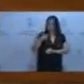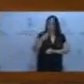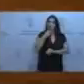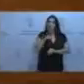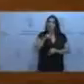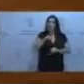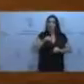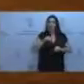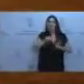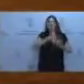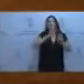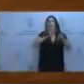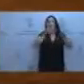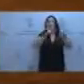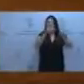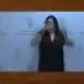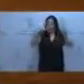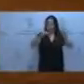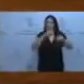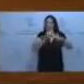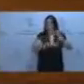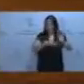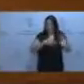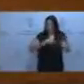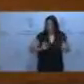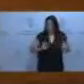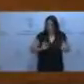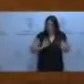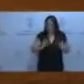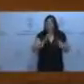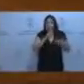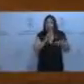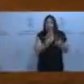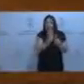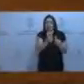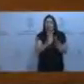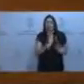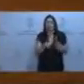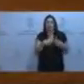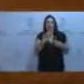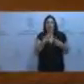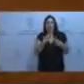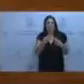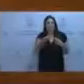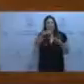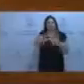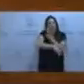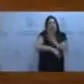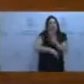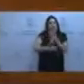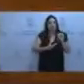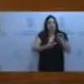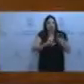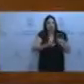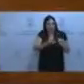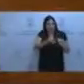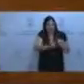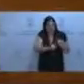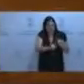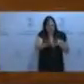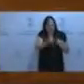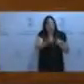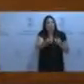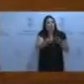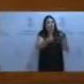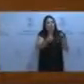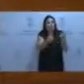Cámara. El actual modelo de taxi está regulado por ordenanzas municipales y sometido al control heterogéneo de cada